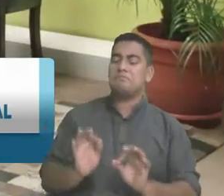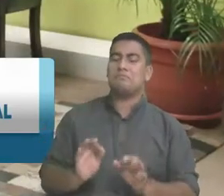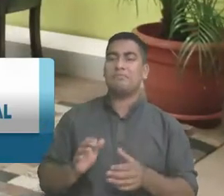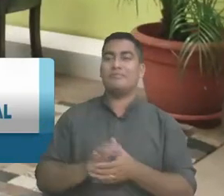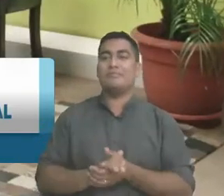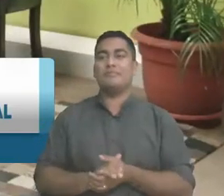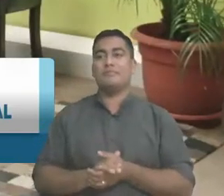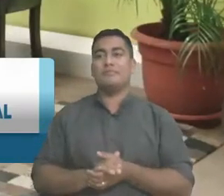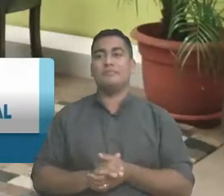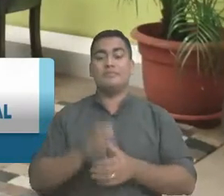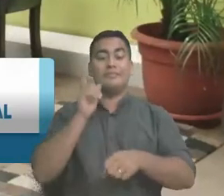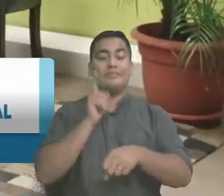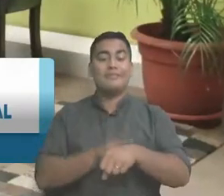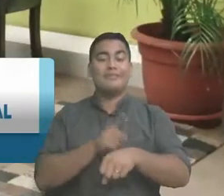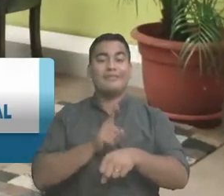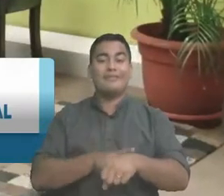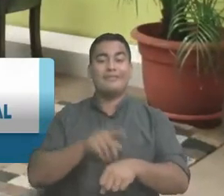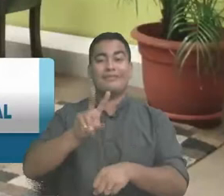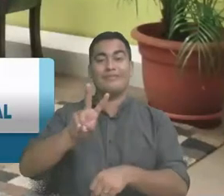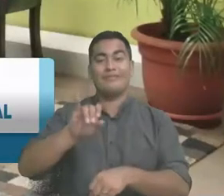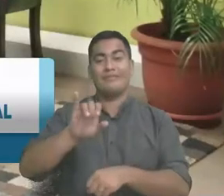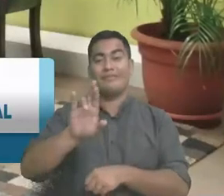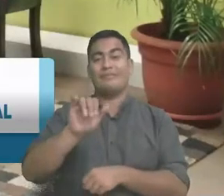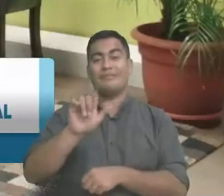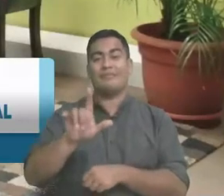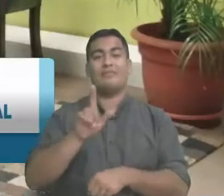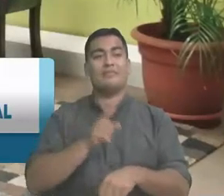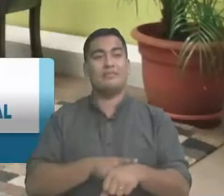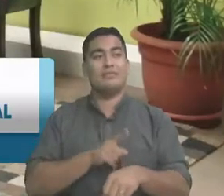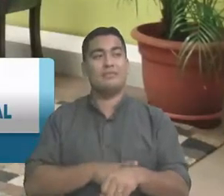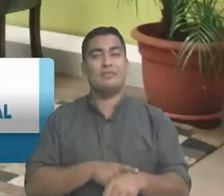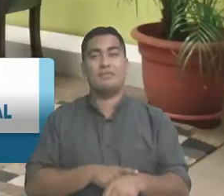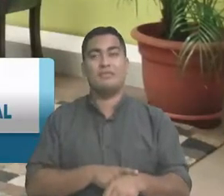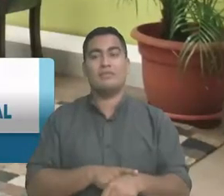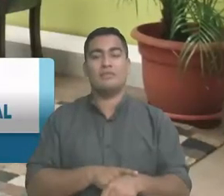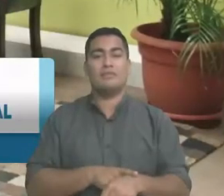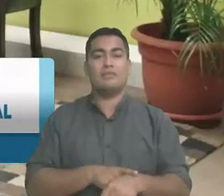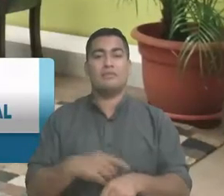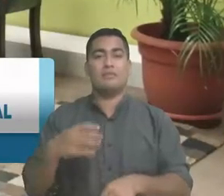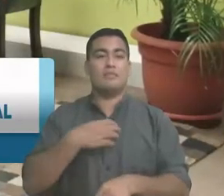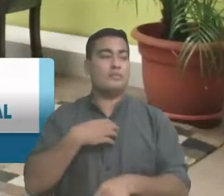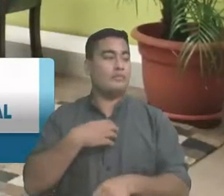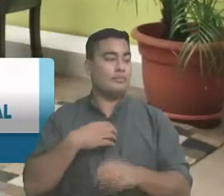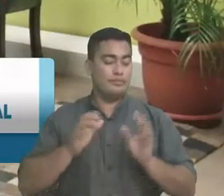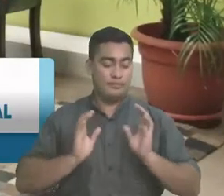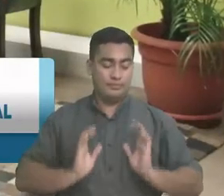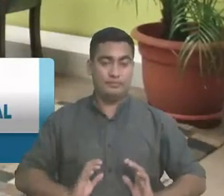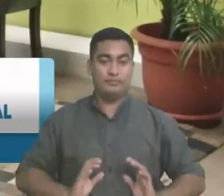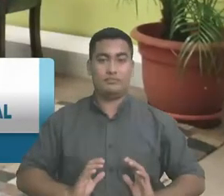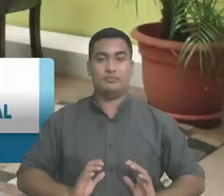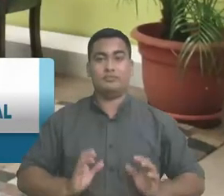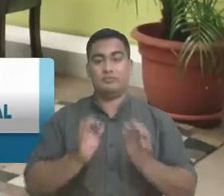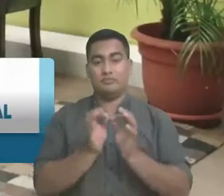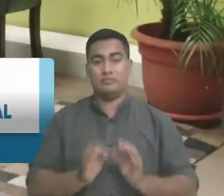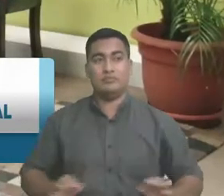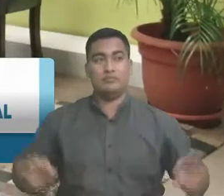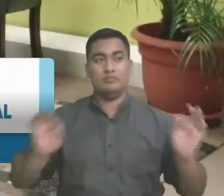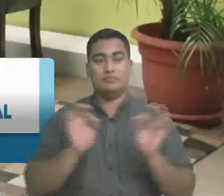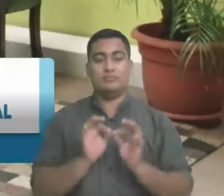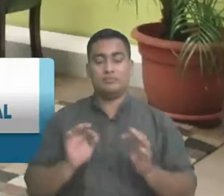proceso viral que tiene su tiempo, su determinado tiempo de fase de incubación en el cuerpo. Si no se le da la